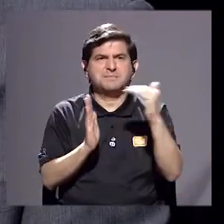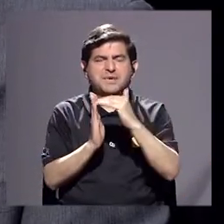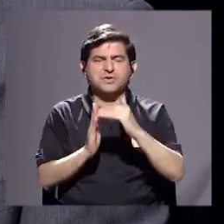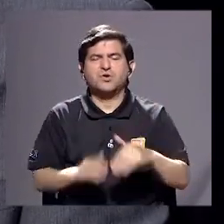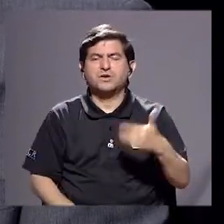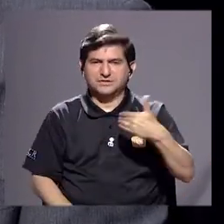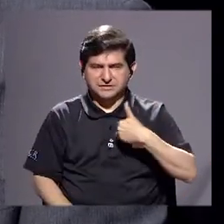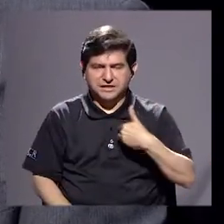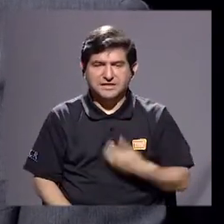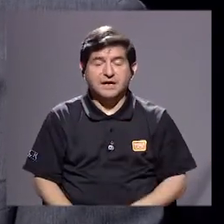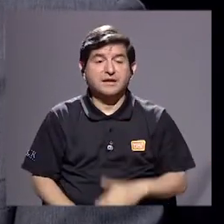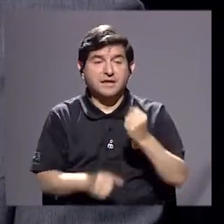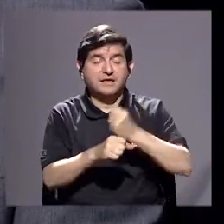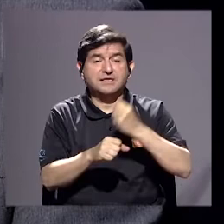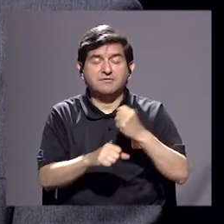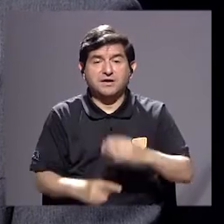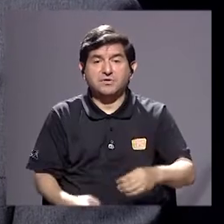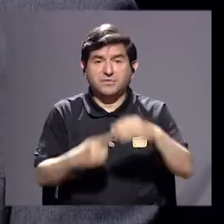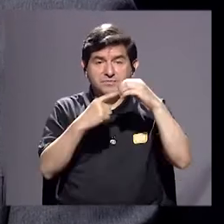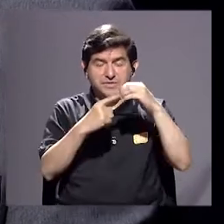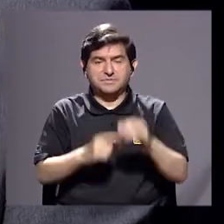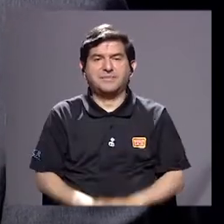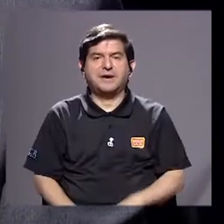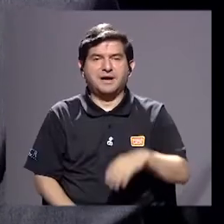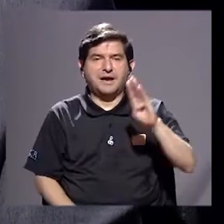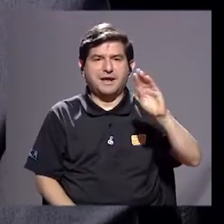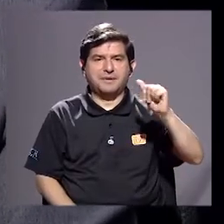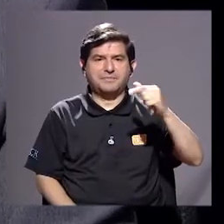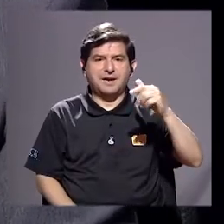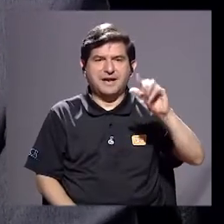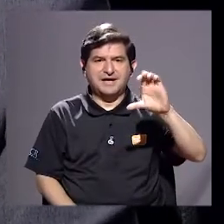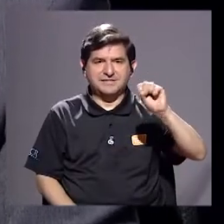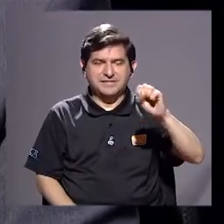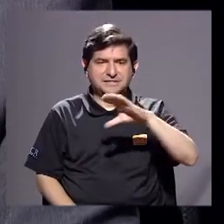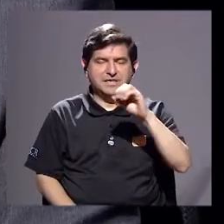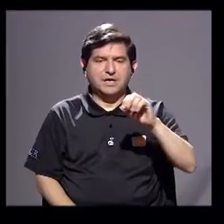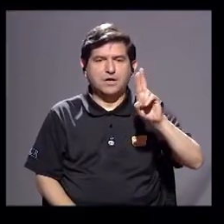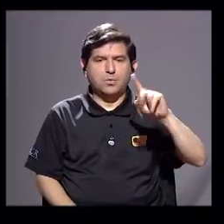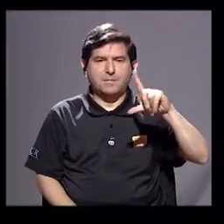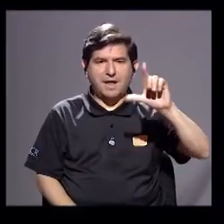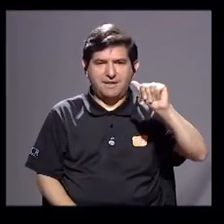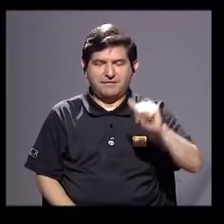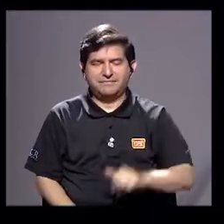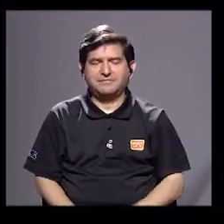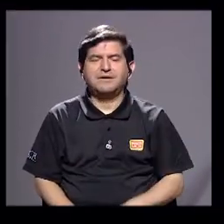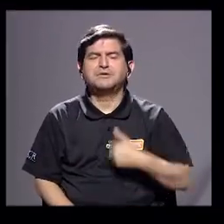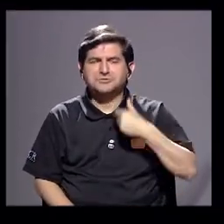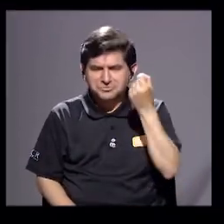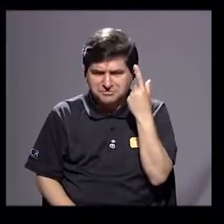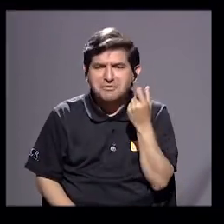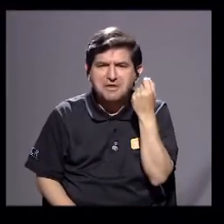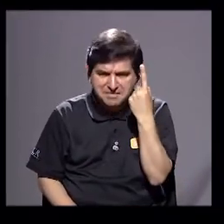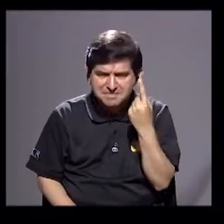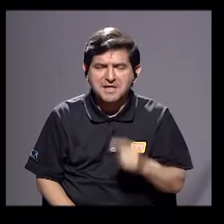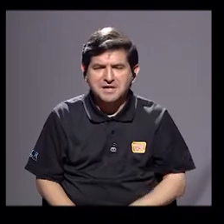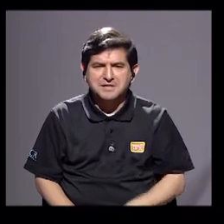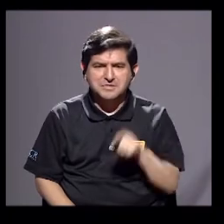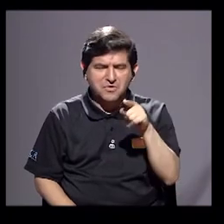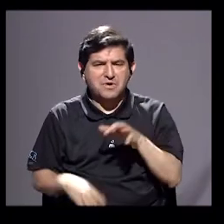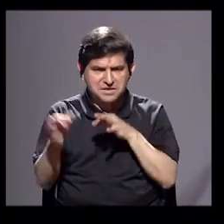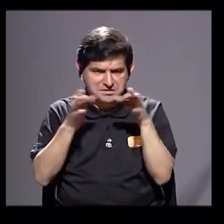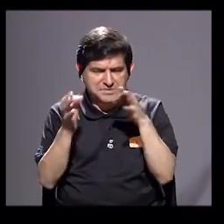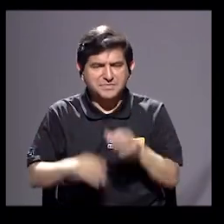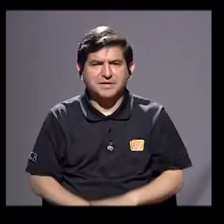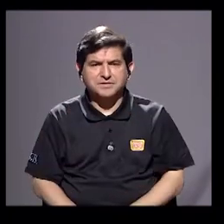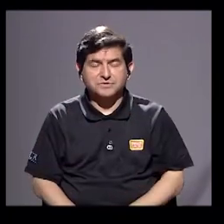utilizó para las obras prioritarias en bagaces y en upala entiendo entiendo no le saldré me parece que es muy valioso su explicación